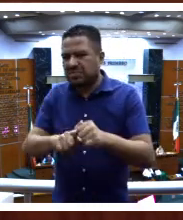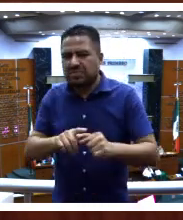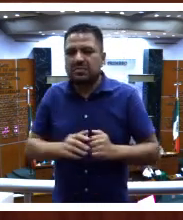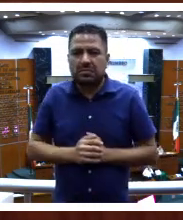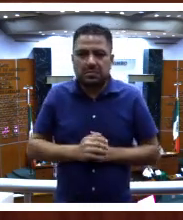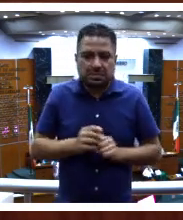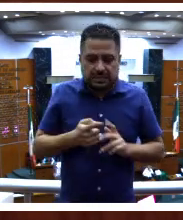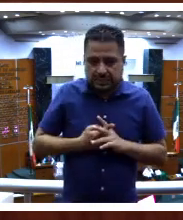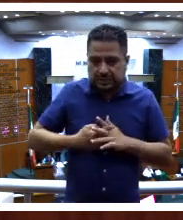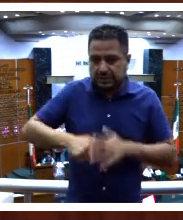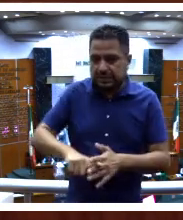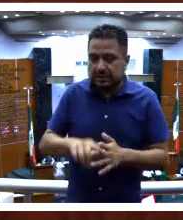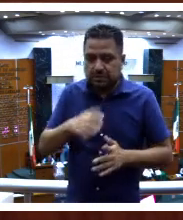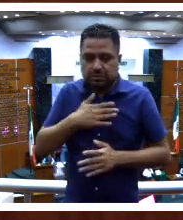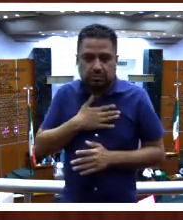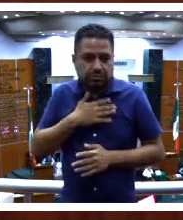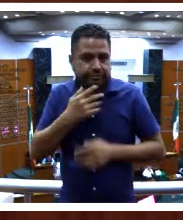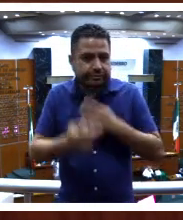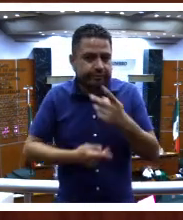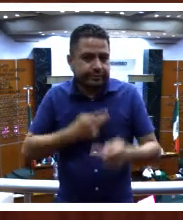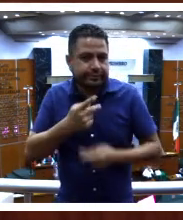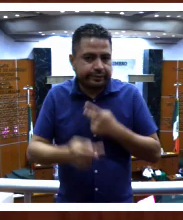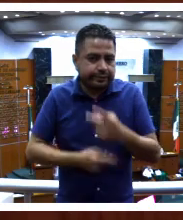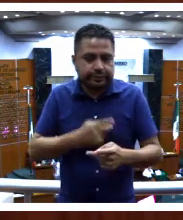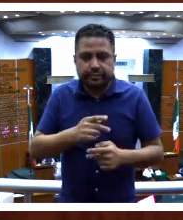y quiero iniciar mi intervención.